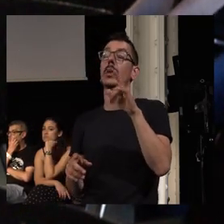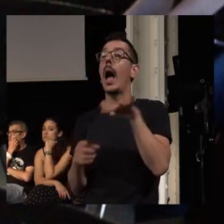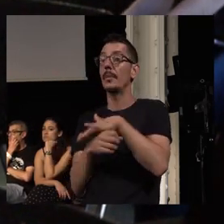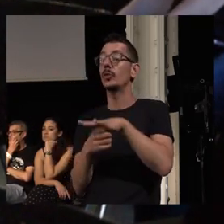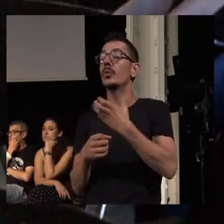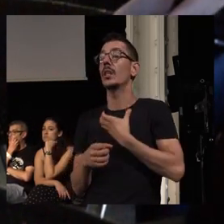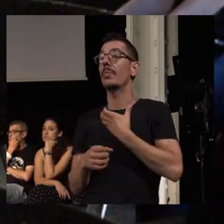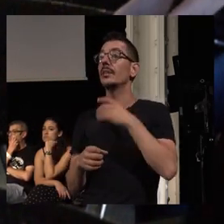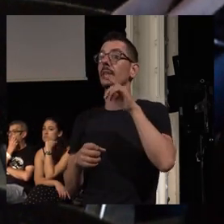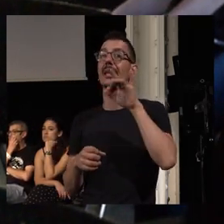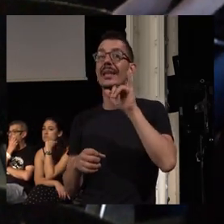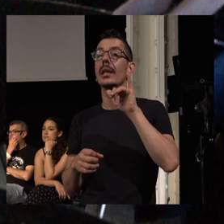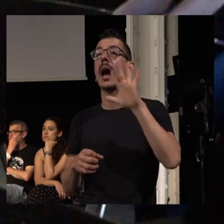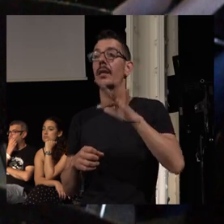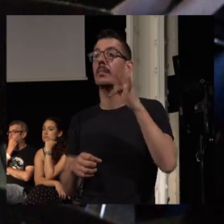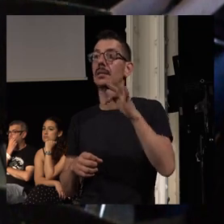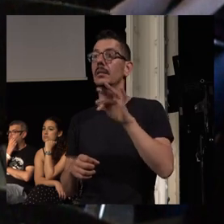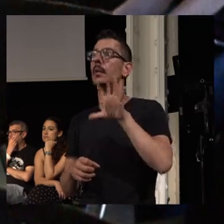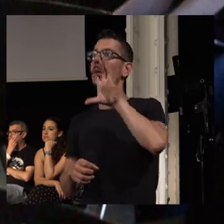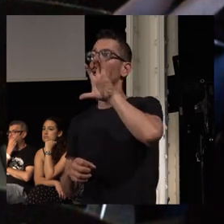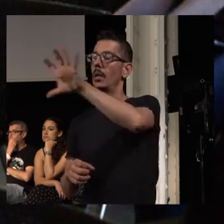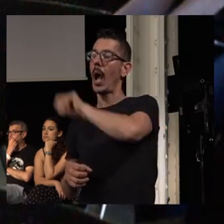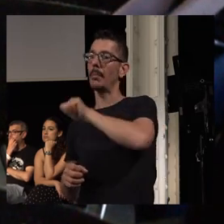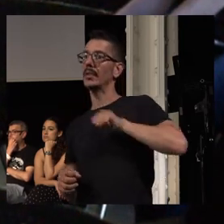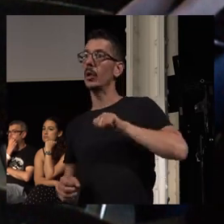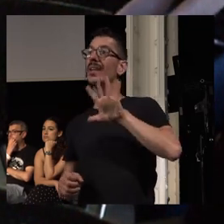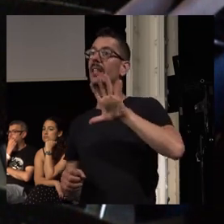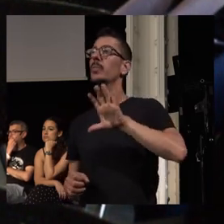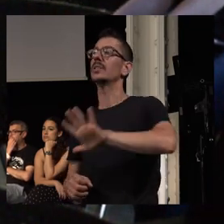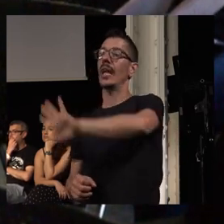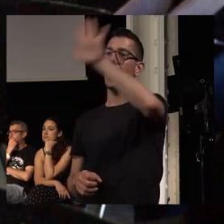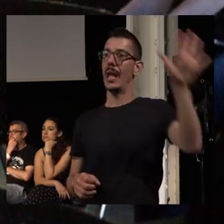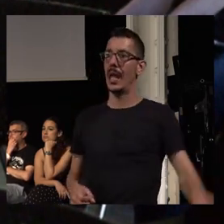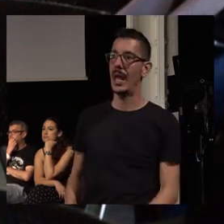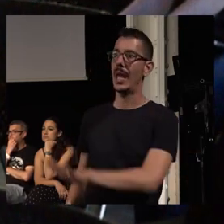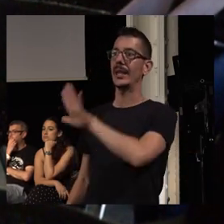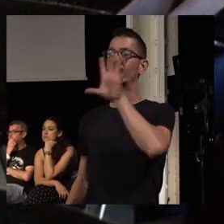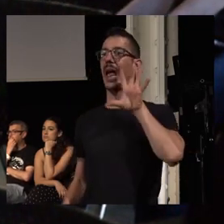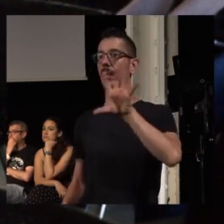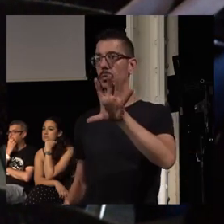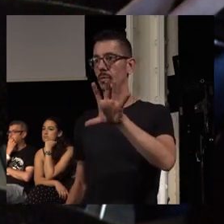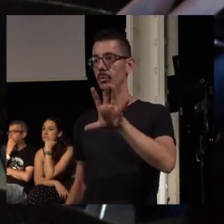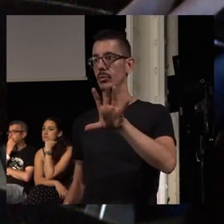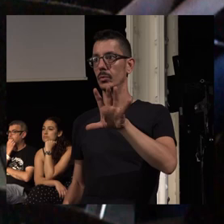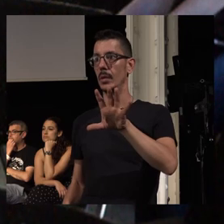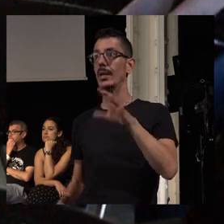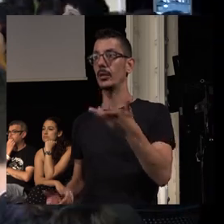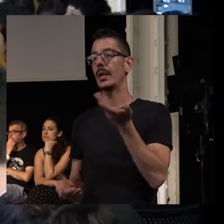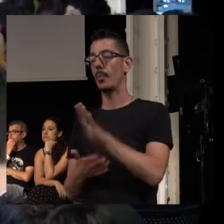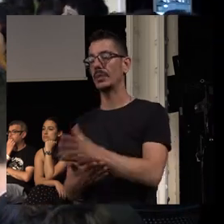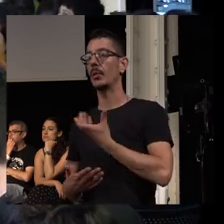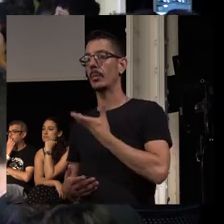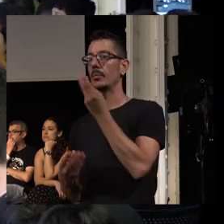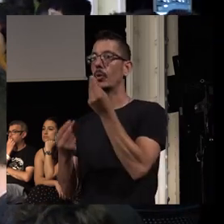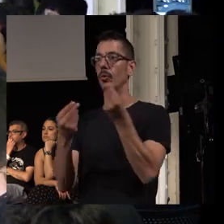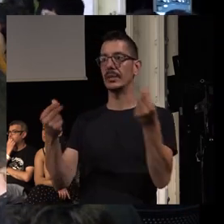pretendiendo ir al ámbito de la comunidad autónoma y al ámbito estatal, ¿no? Y creo que ahí se pierde la propuesta del municipalismo. Pero un poco por tomar un poco